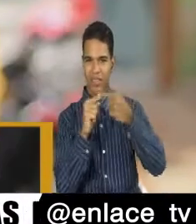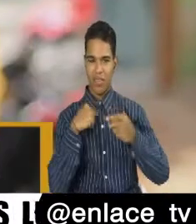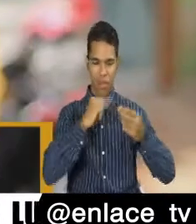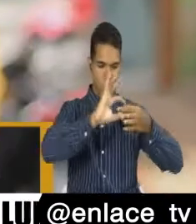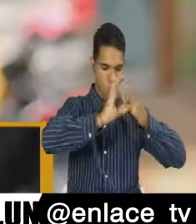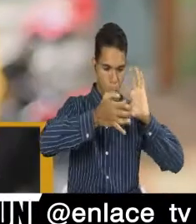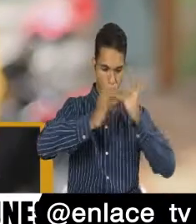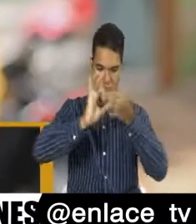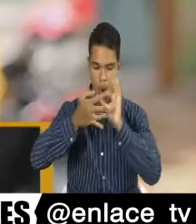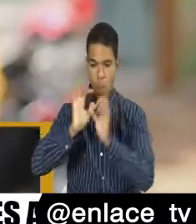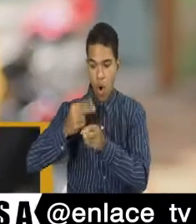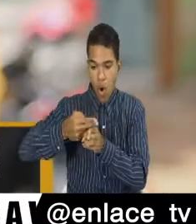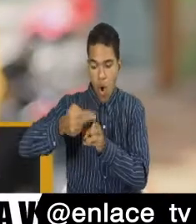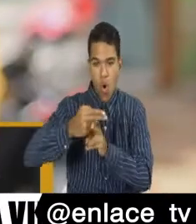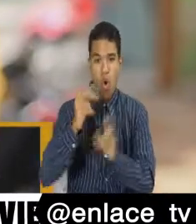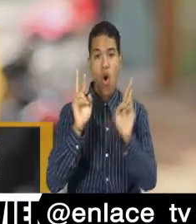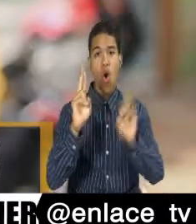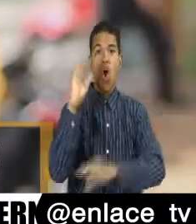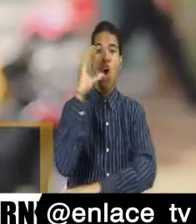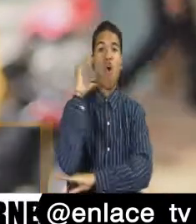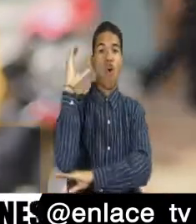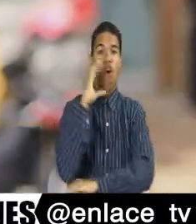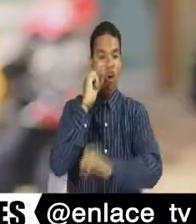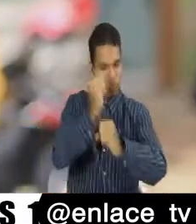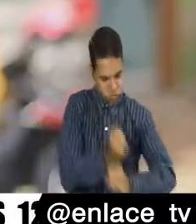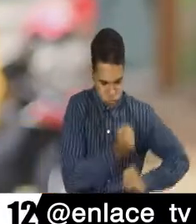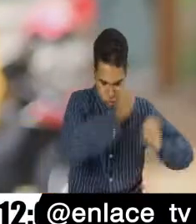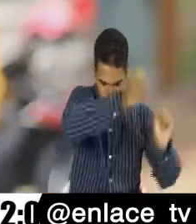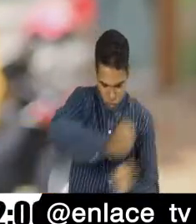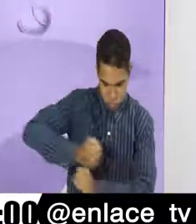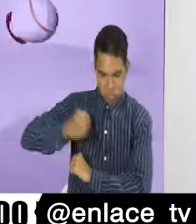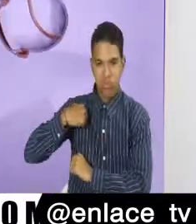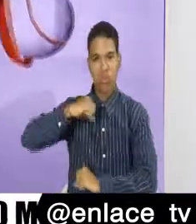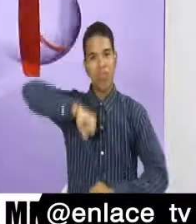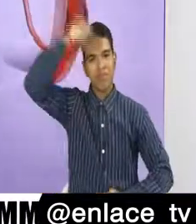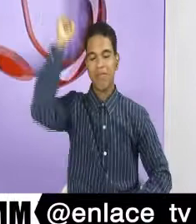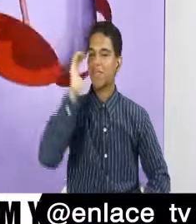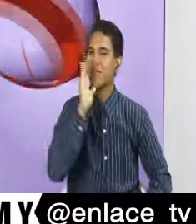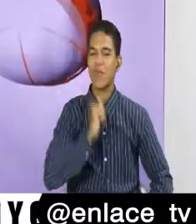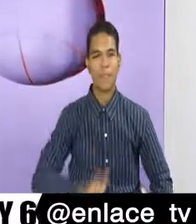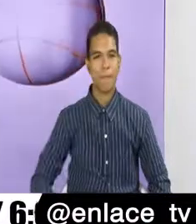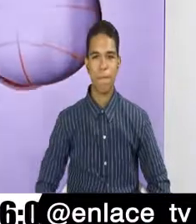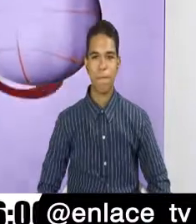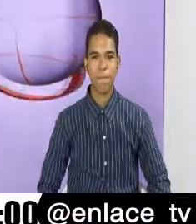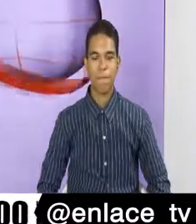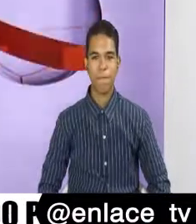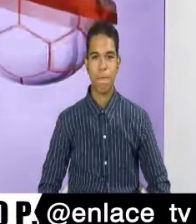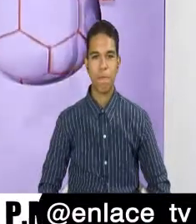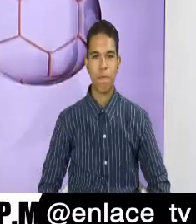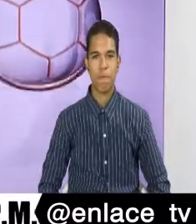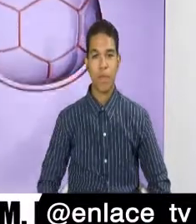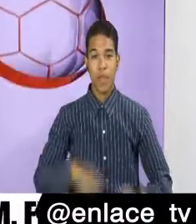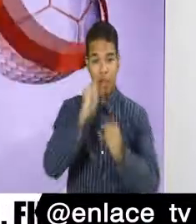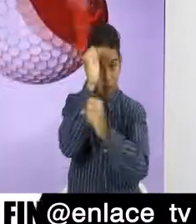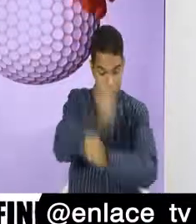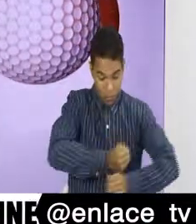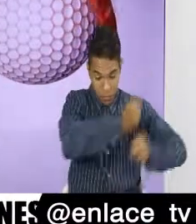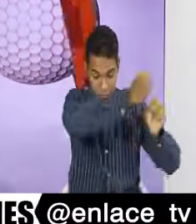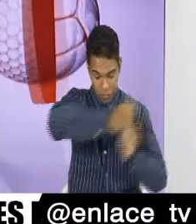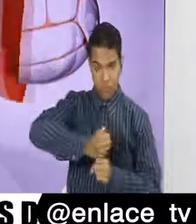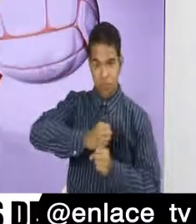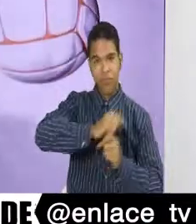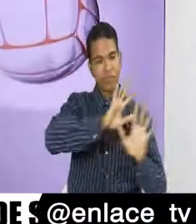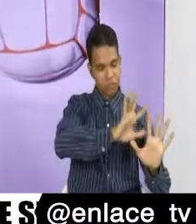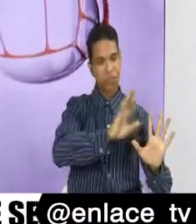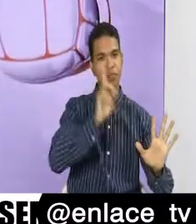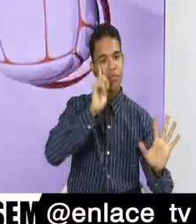tener un colombiano en canotaje, que no se ha logrado. Del canotaje pasamos a hablar del fútbol y de